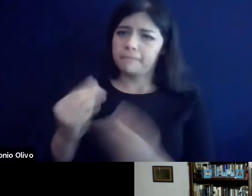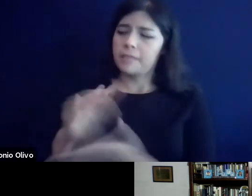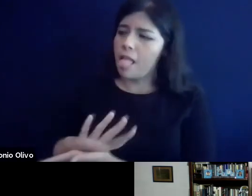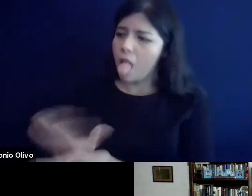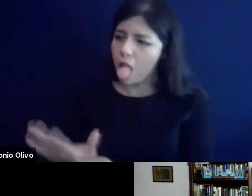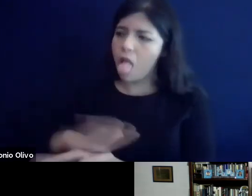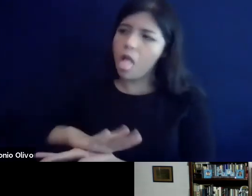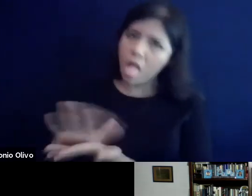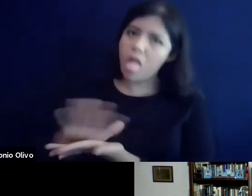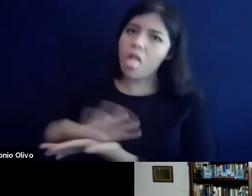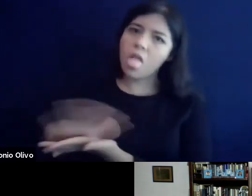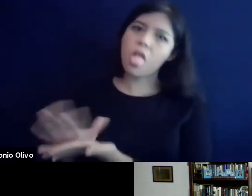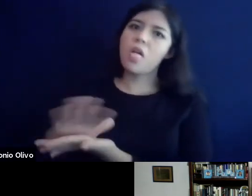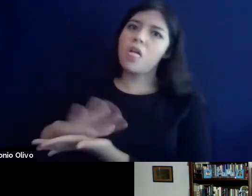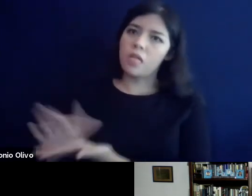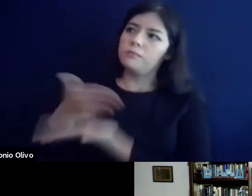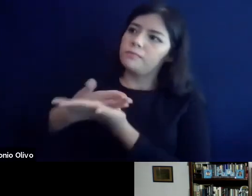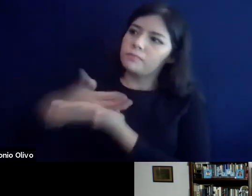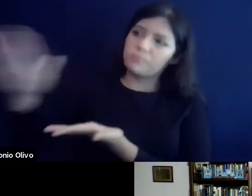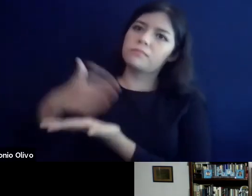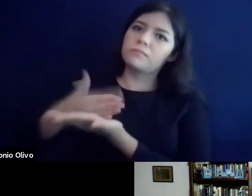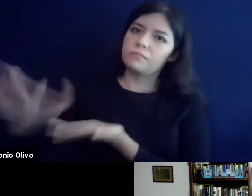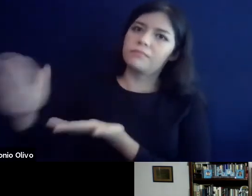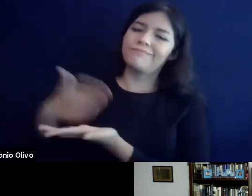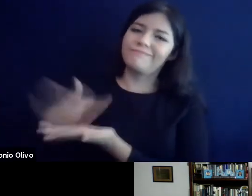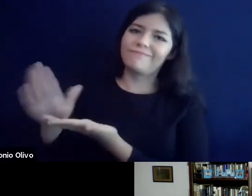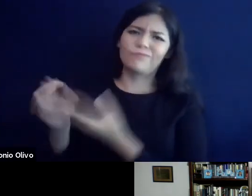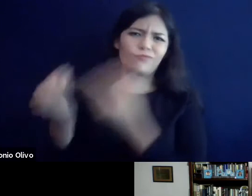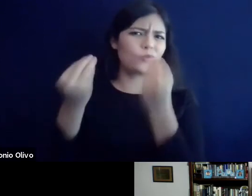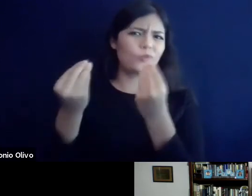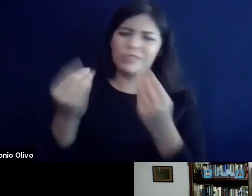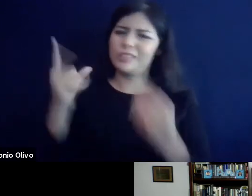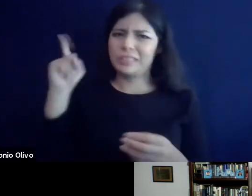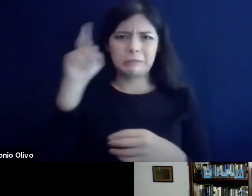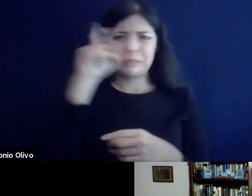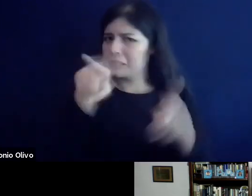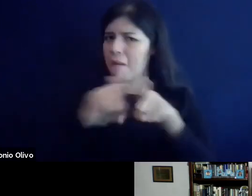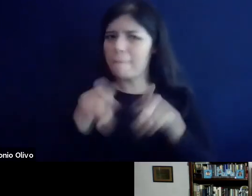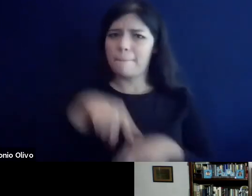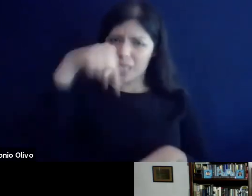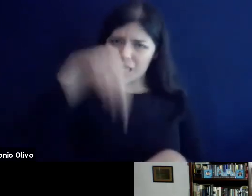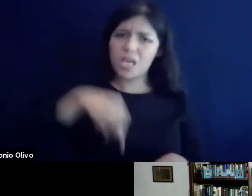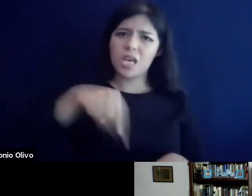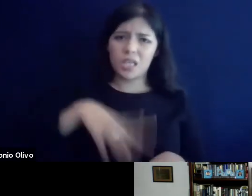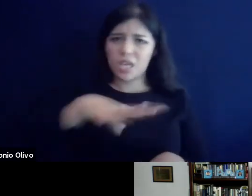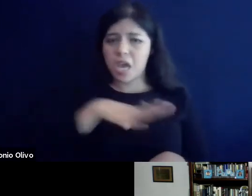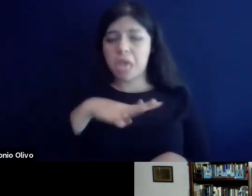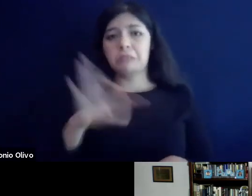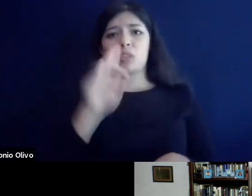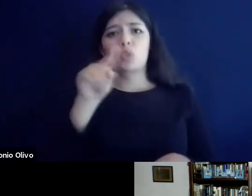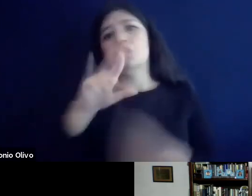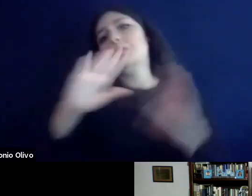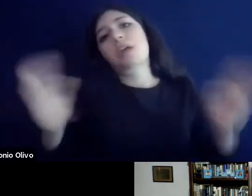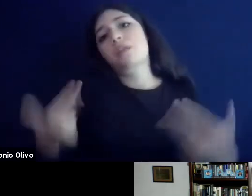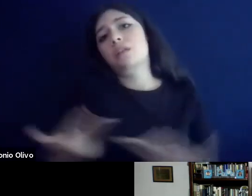utópico. O sea, eso no existe, ¿sí? O sea, y ahora sí que, si naces con esto, pues